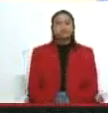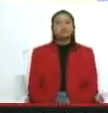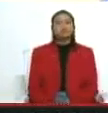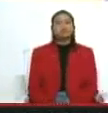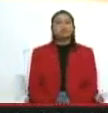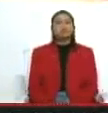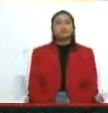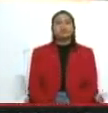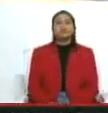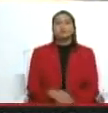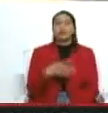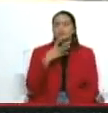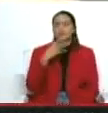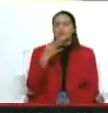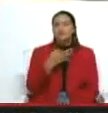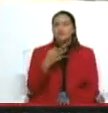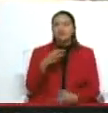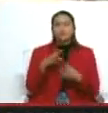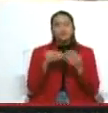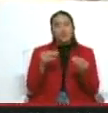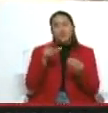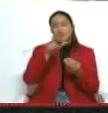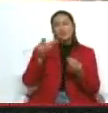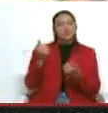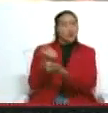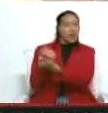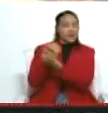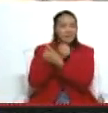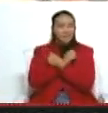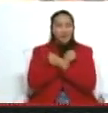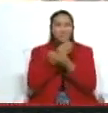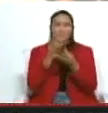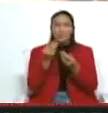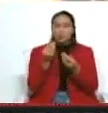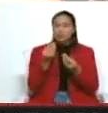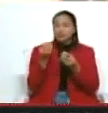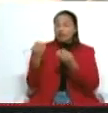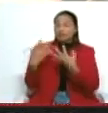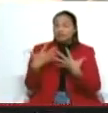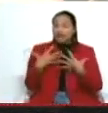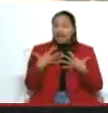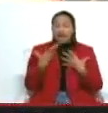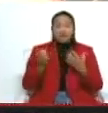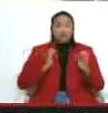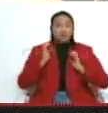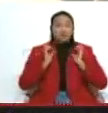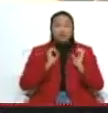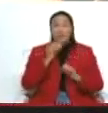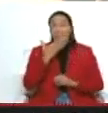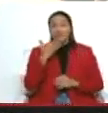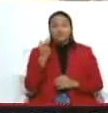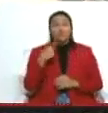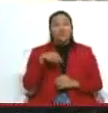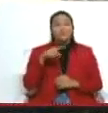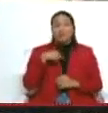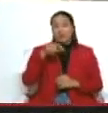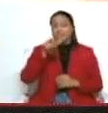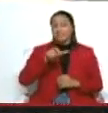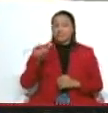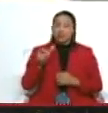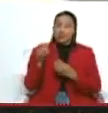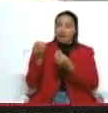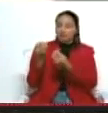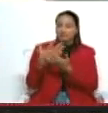La verdad que nos llevamos todo el amor de la gente, toda esa energía tan maravillosa, todo ese calor que tenemos aquí, que no es